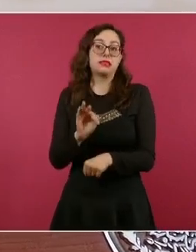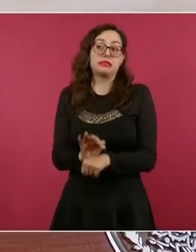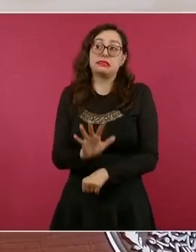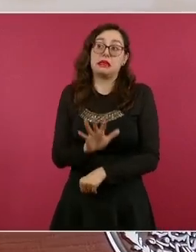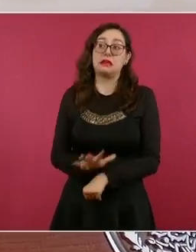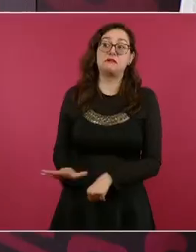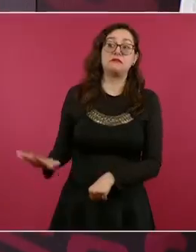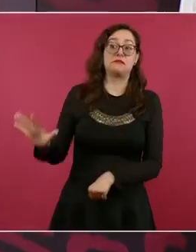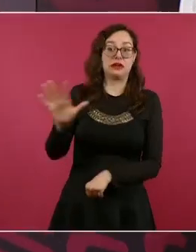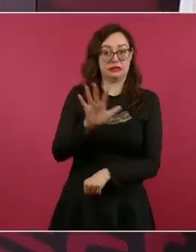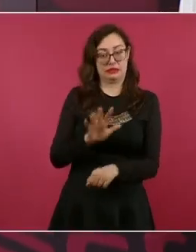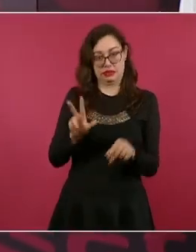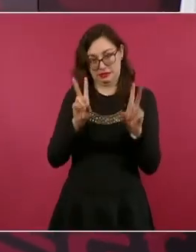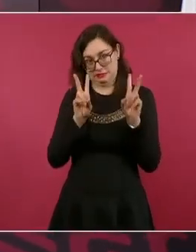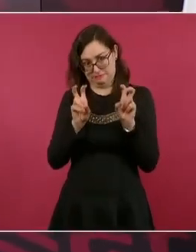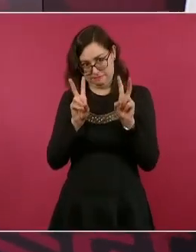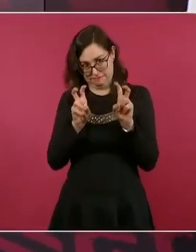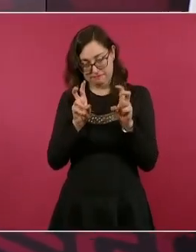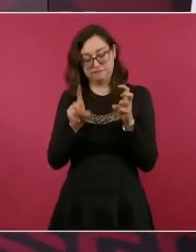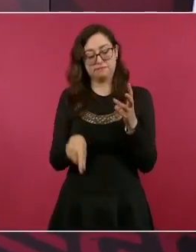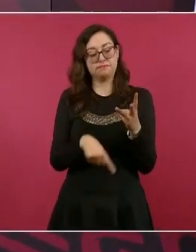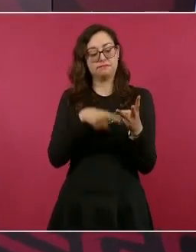tienen injerencia